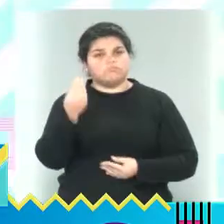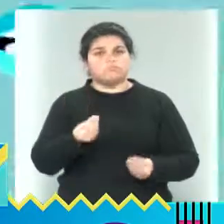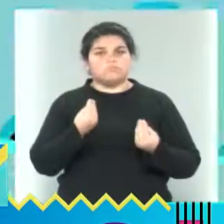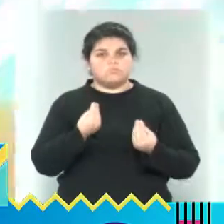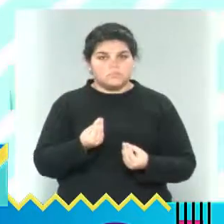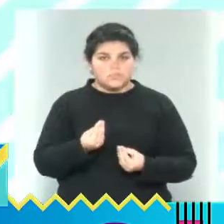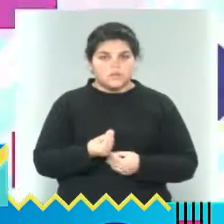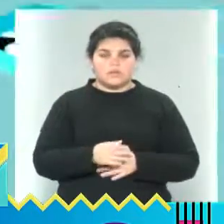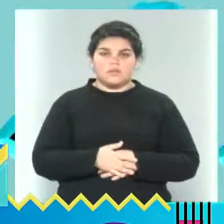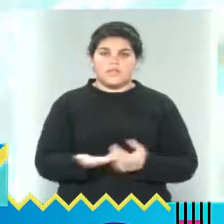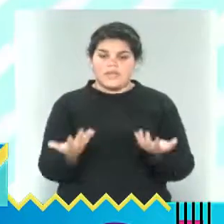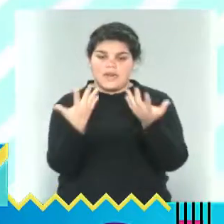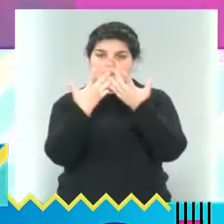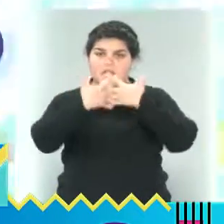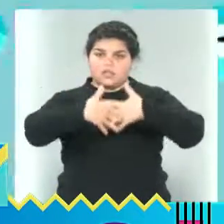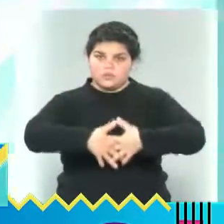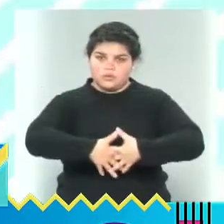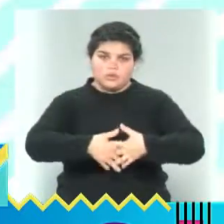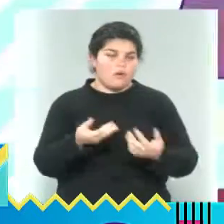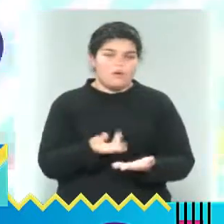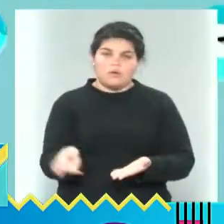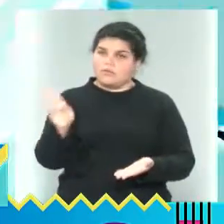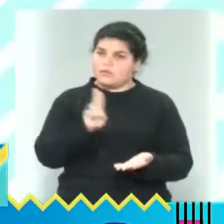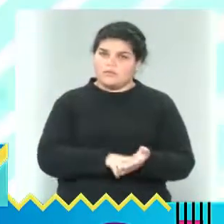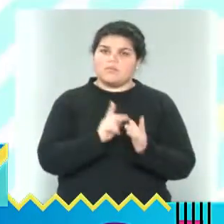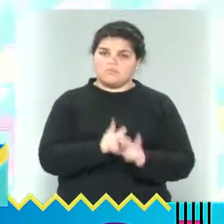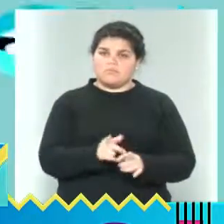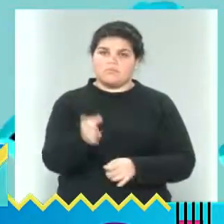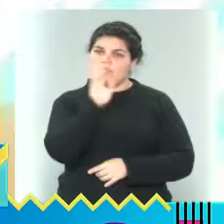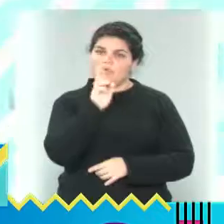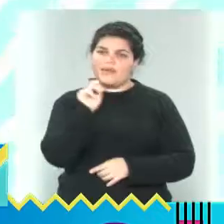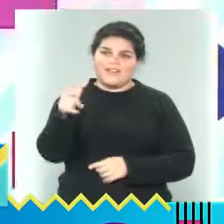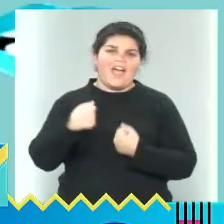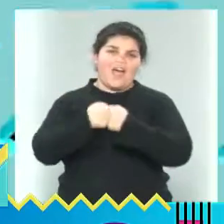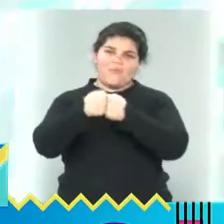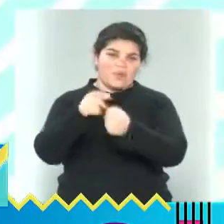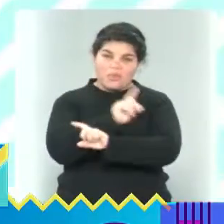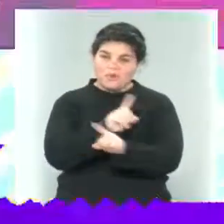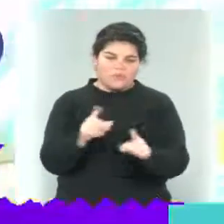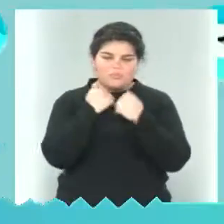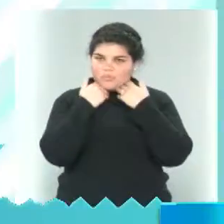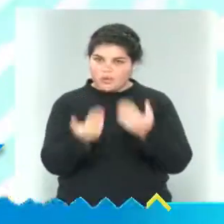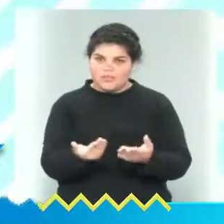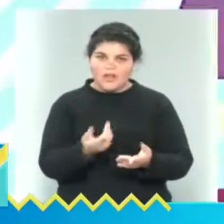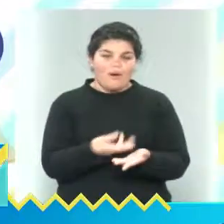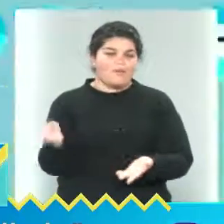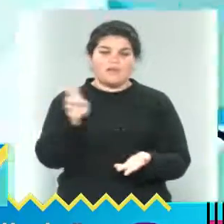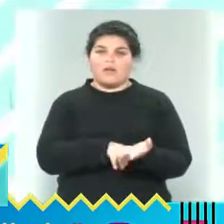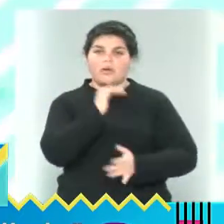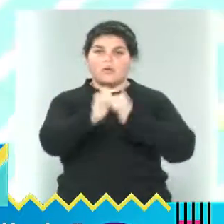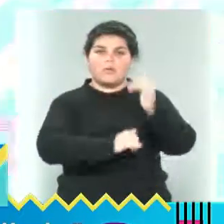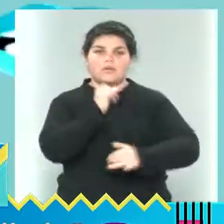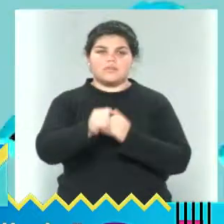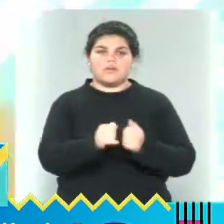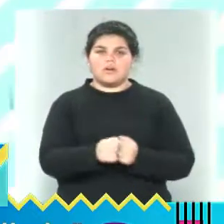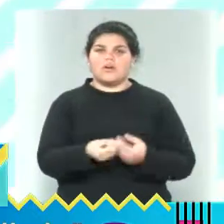esta relación, y volví a insistir, aunque Miriam por ahí desacuerda conmigo, de cuál es el consumo, cuál es lo